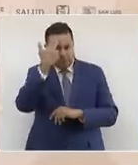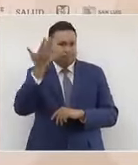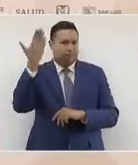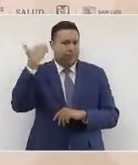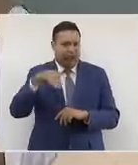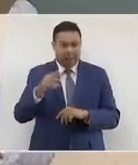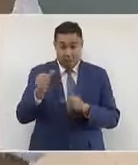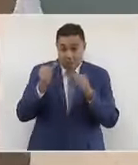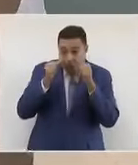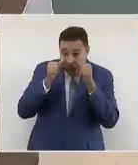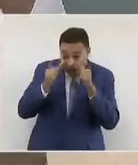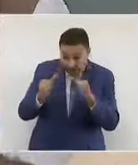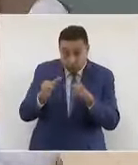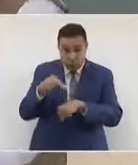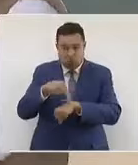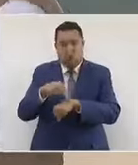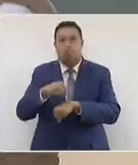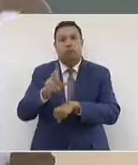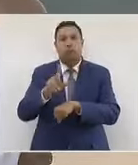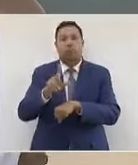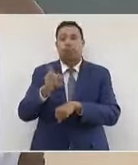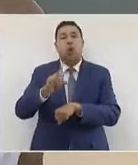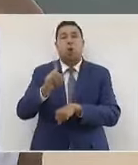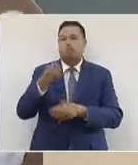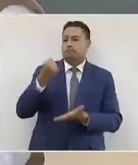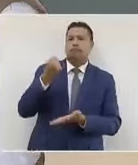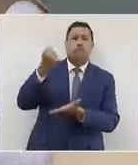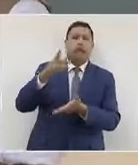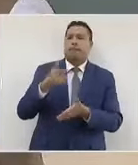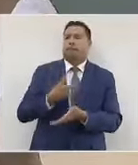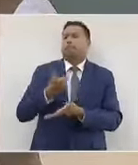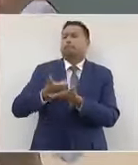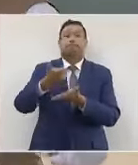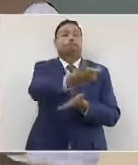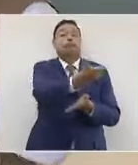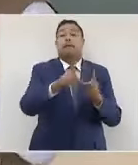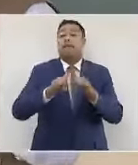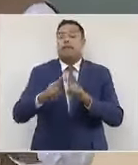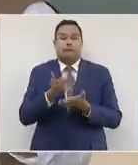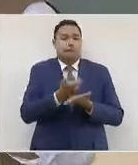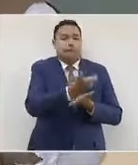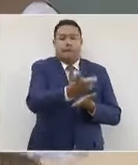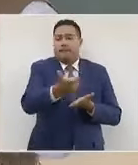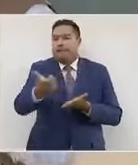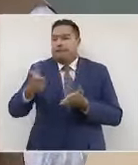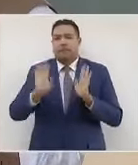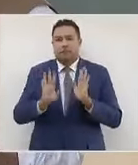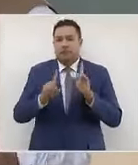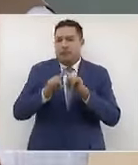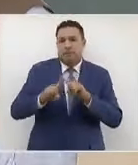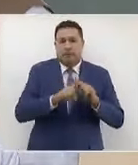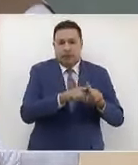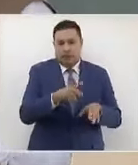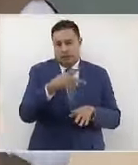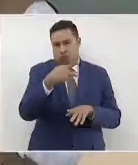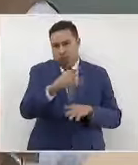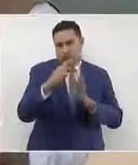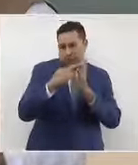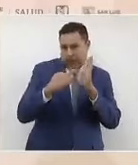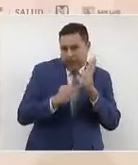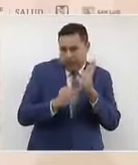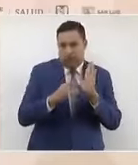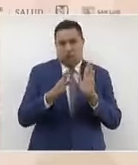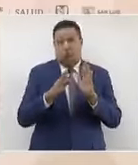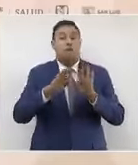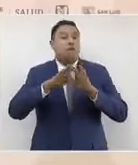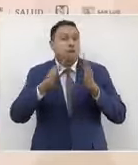no daba atención médica, sino que financiaba a subsistemas de salud que tenían diferentes protocolos, diferentes lineamientos,